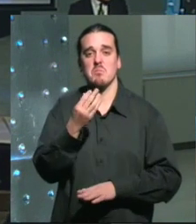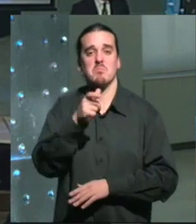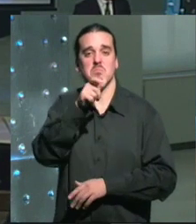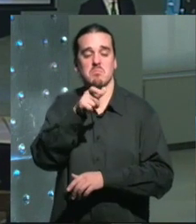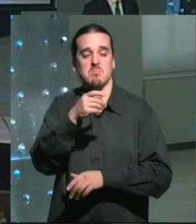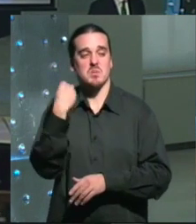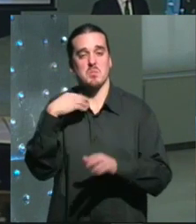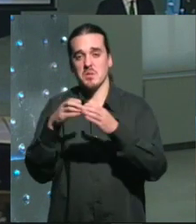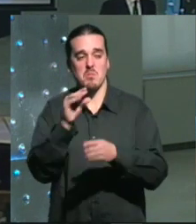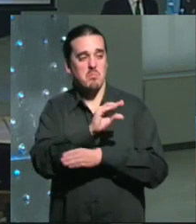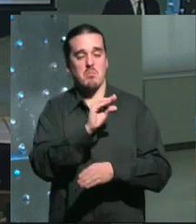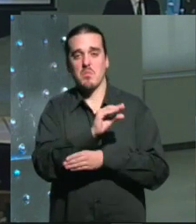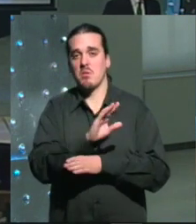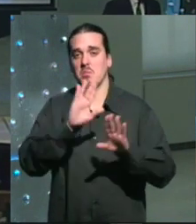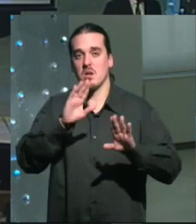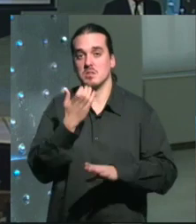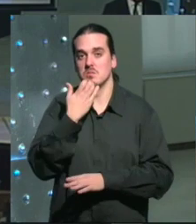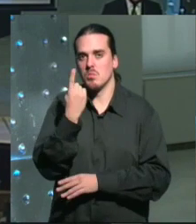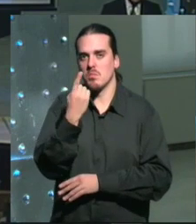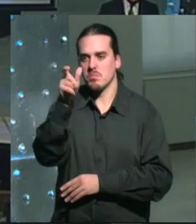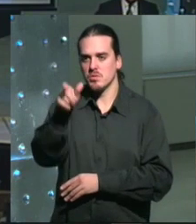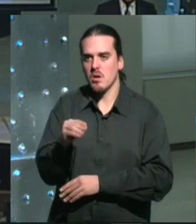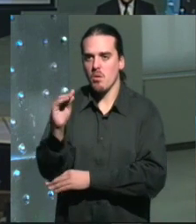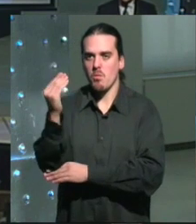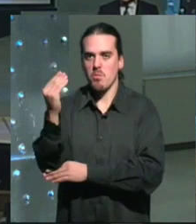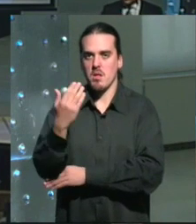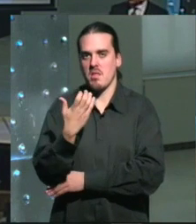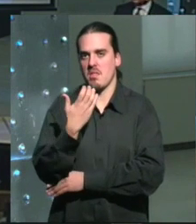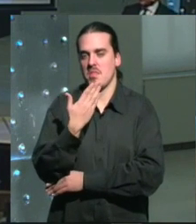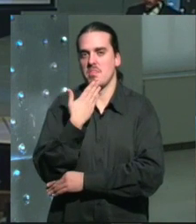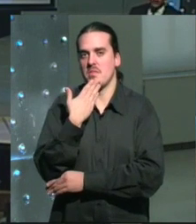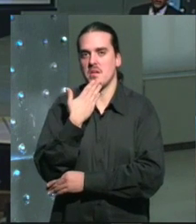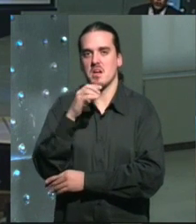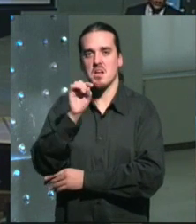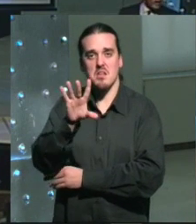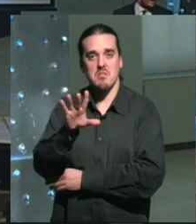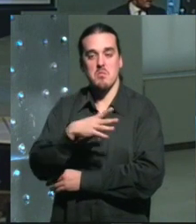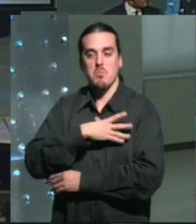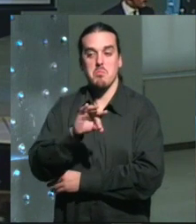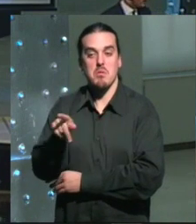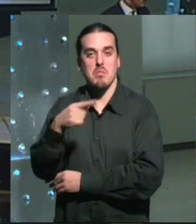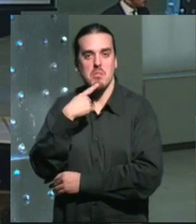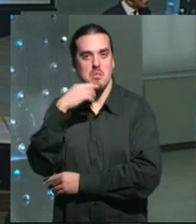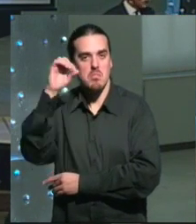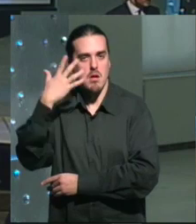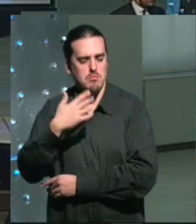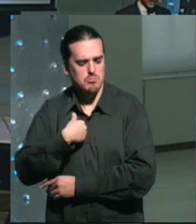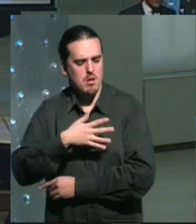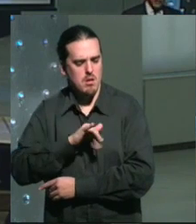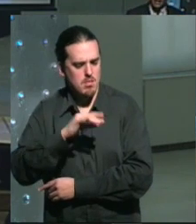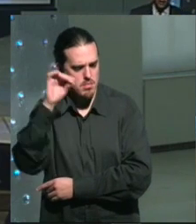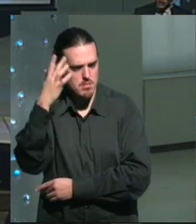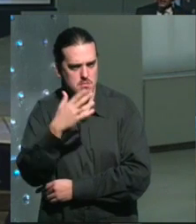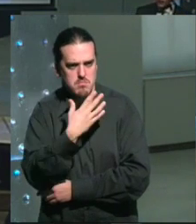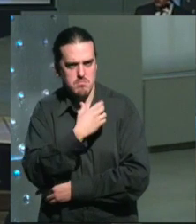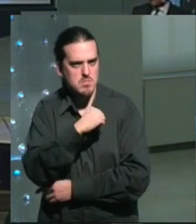No. Si aparecía un chico joven de 15 años nos decía, no, yo tengo una idea magnífica y yo voy a movilizar